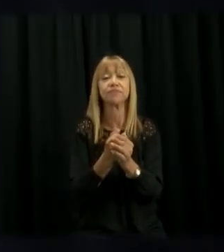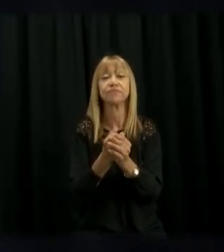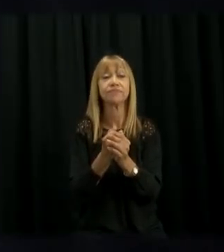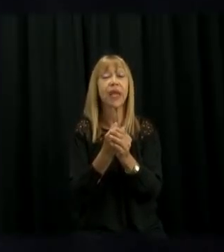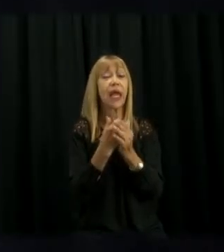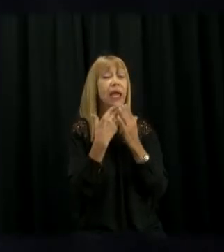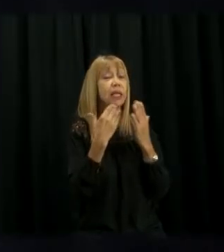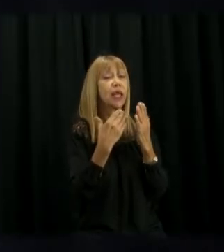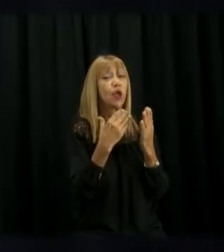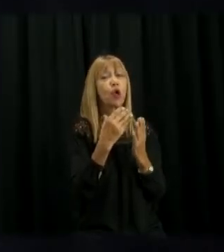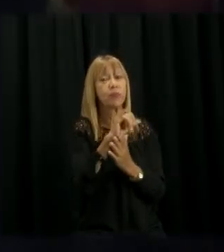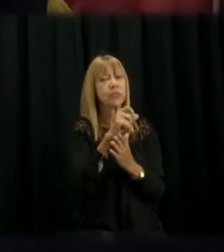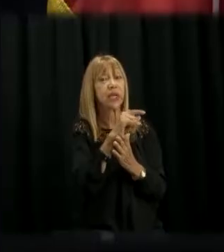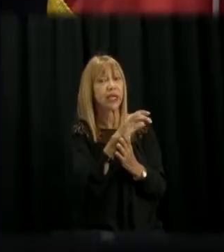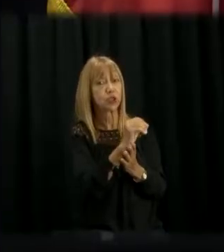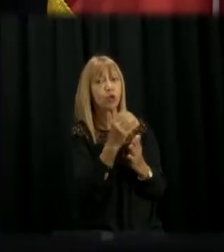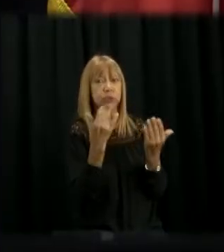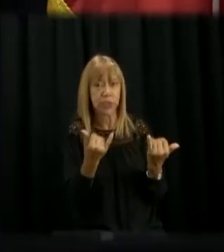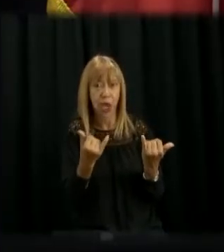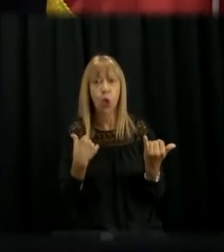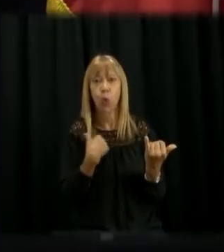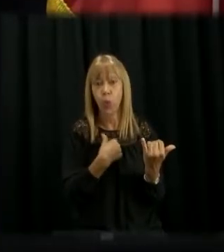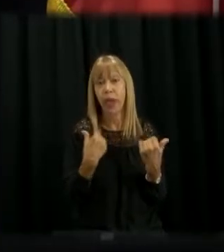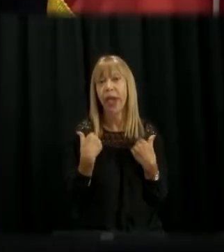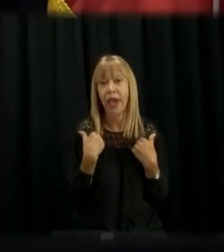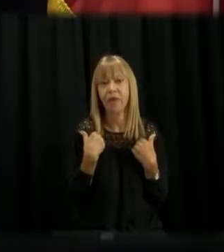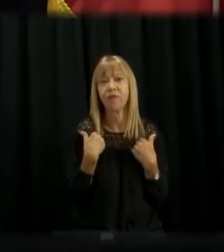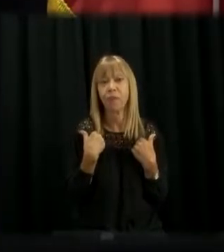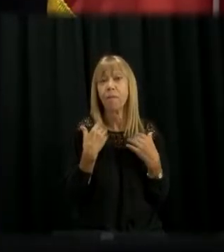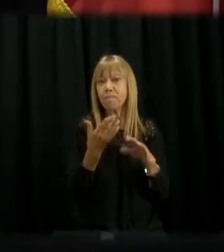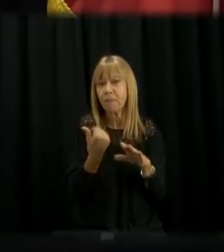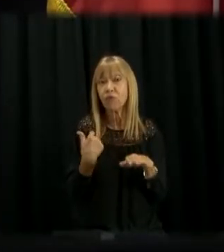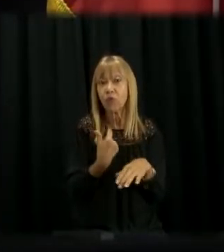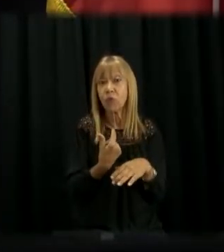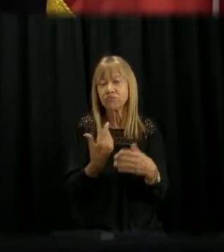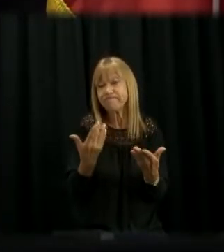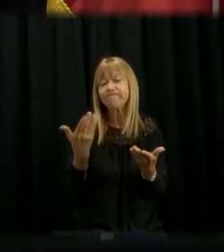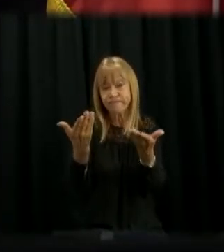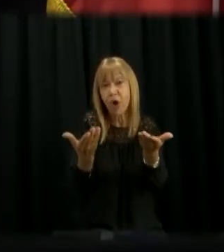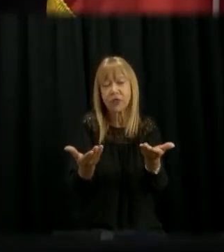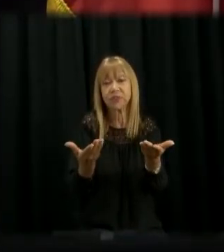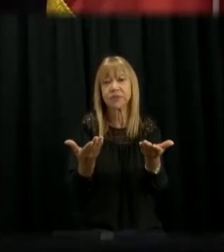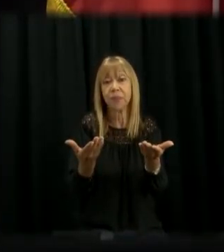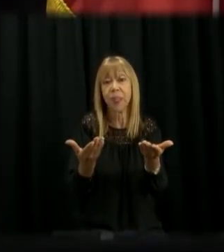Gracias, señora Jaresco. Ahora quisiera darle la bienvenida al secretario de Hacienda.